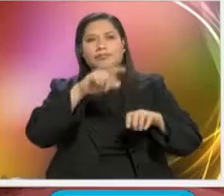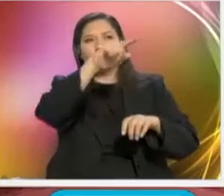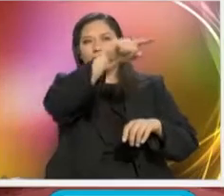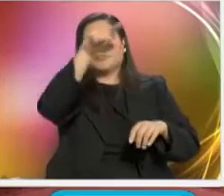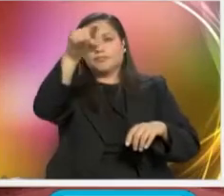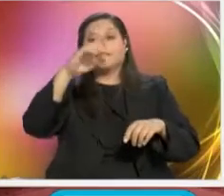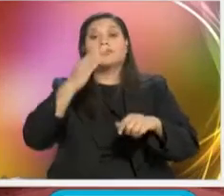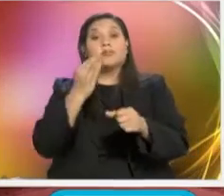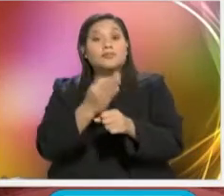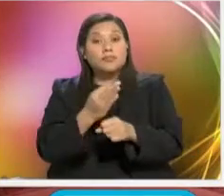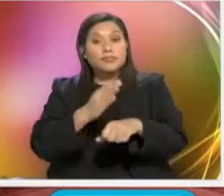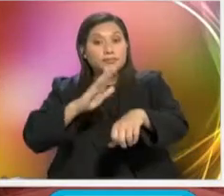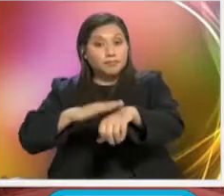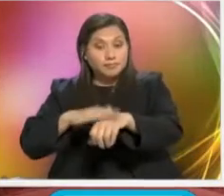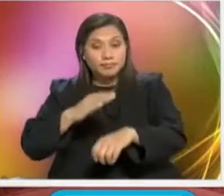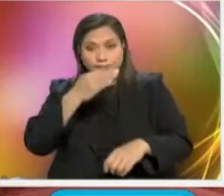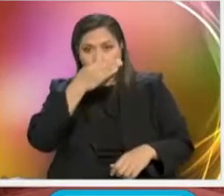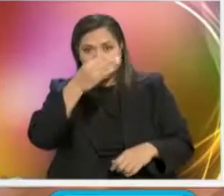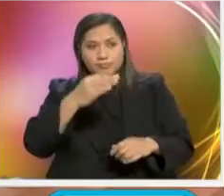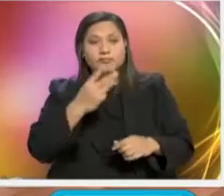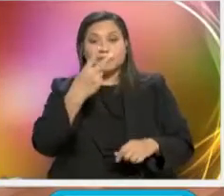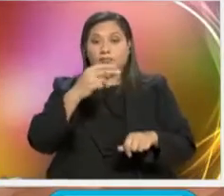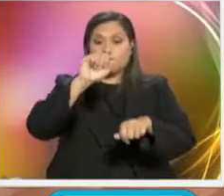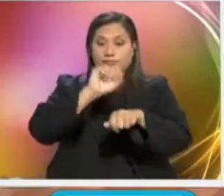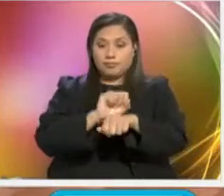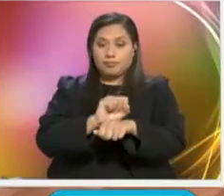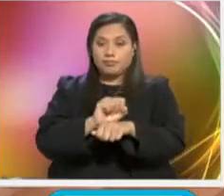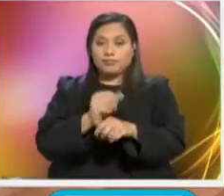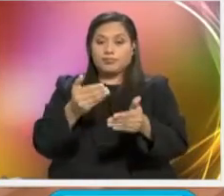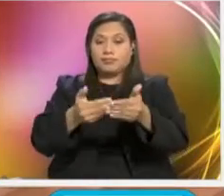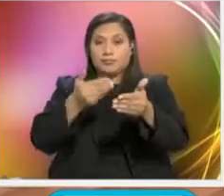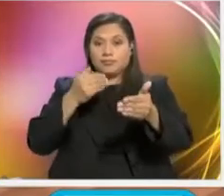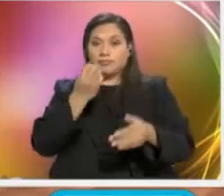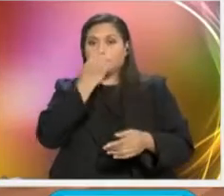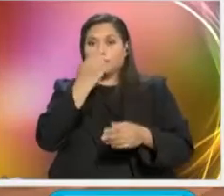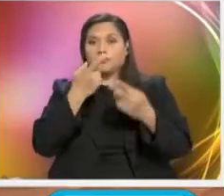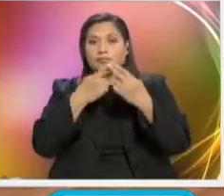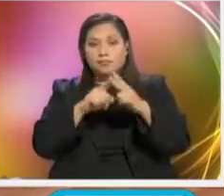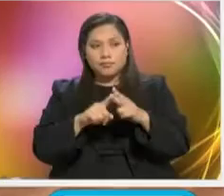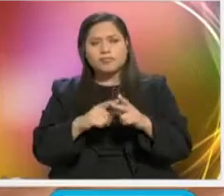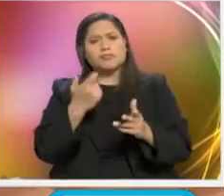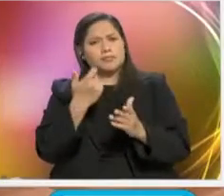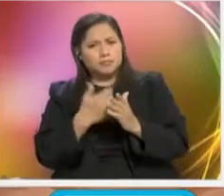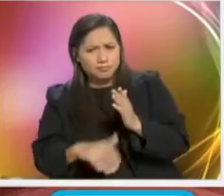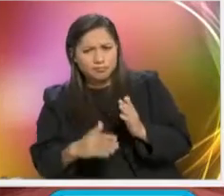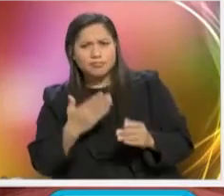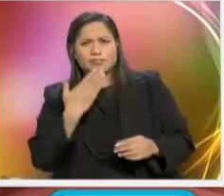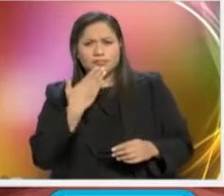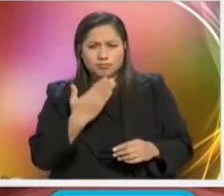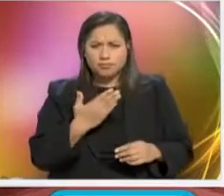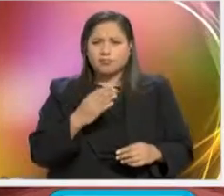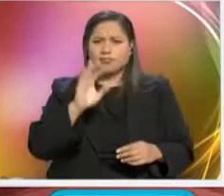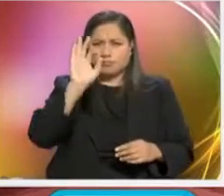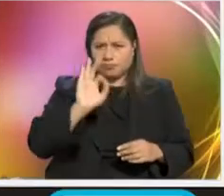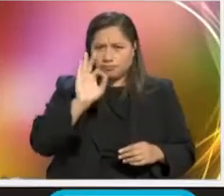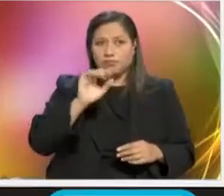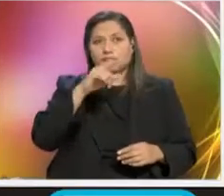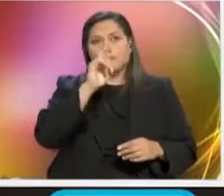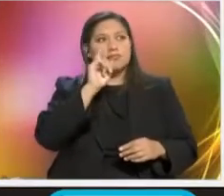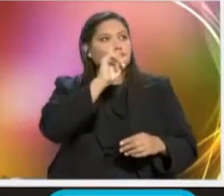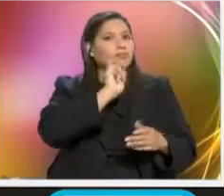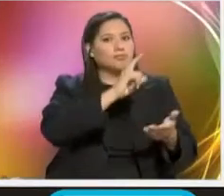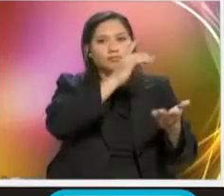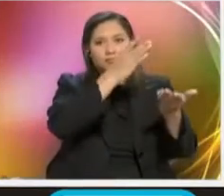una campaña que 2 semanas antes de iniciar clases está barato y tiene buenos precios y que ella se surte de